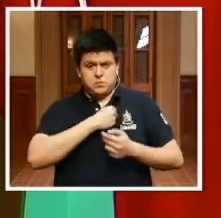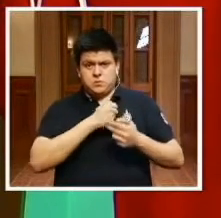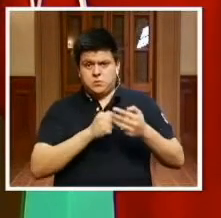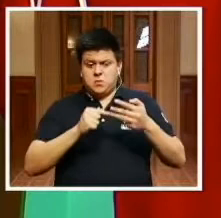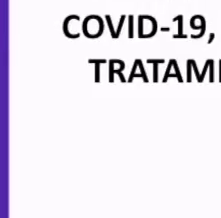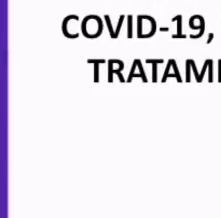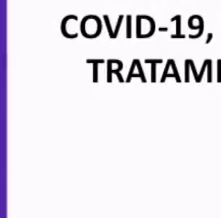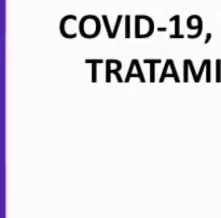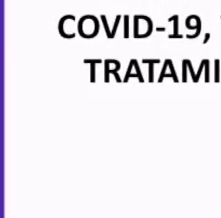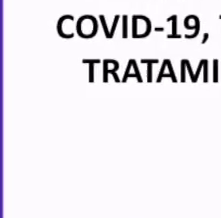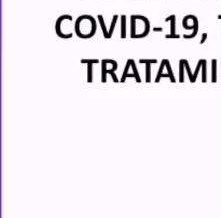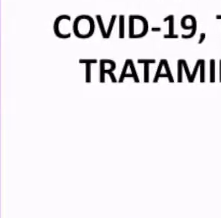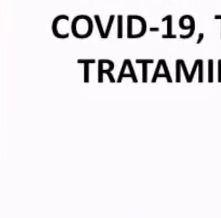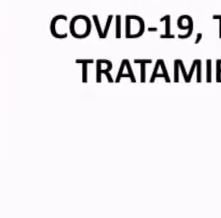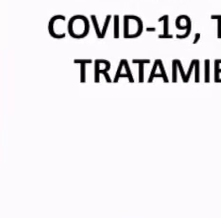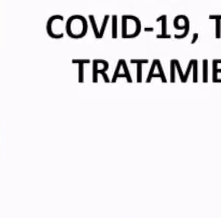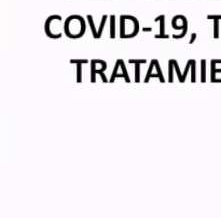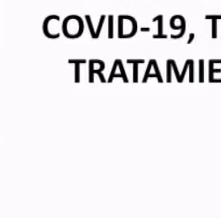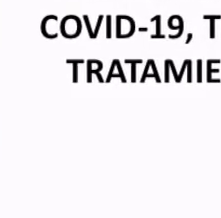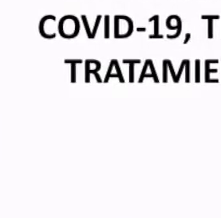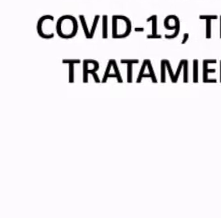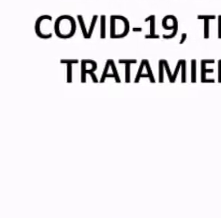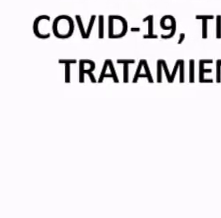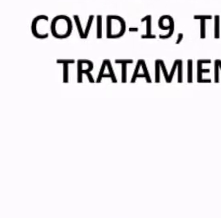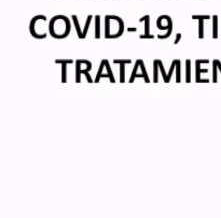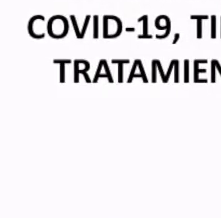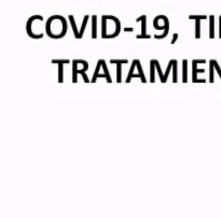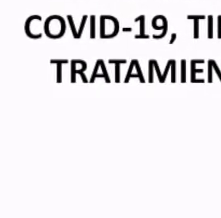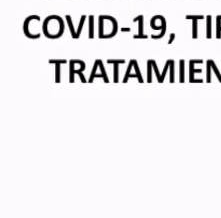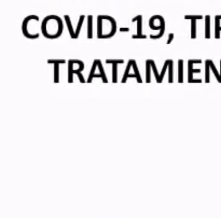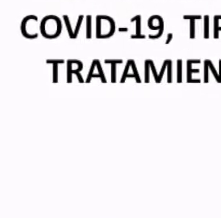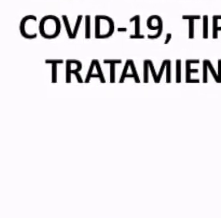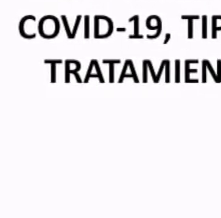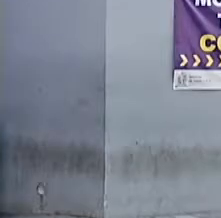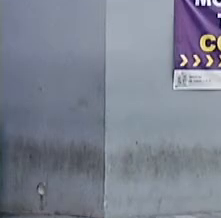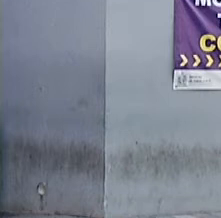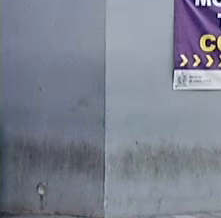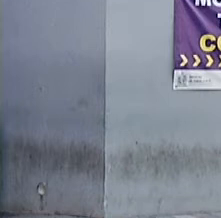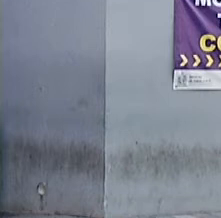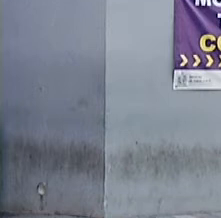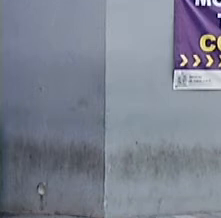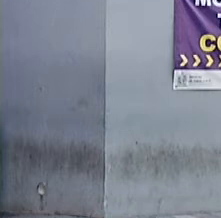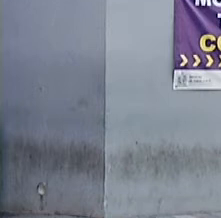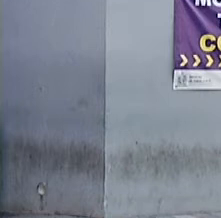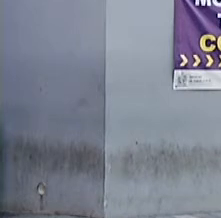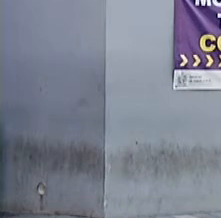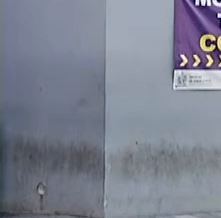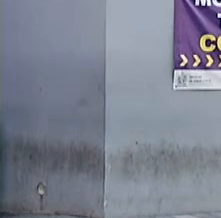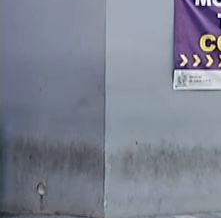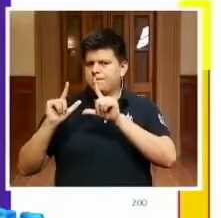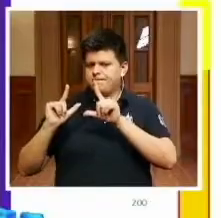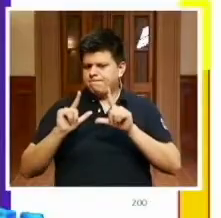tercer nivel. Hasta el momento, el 81% de los pacientes reciben tratamiento en sus hogares y el 19% en